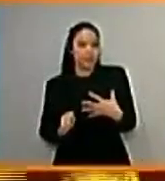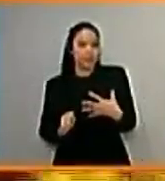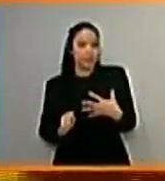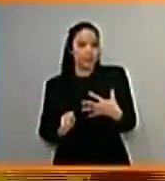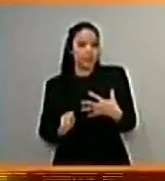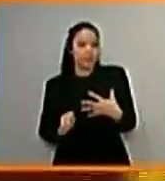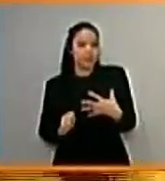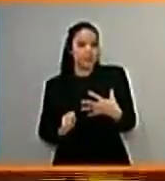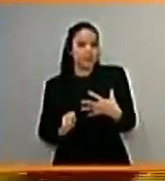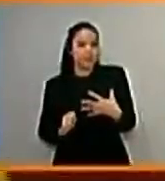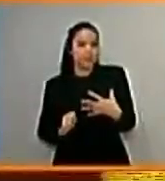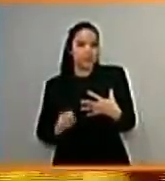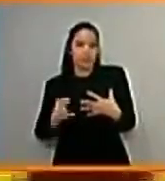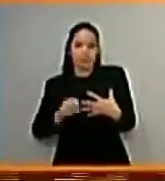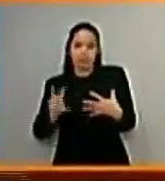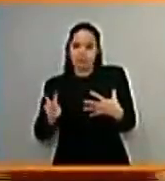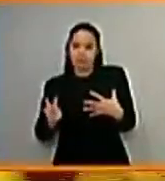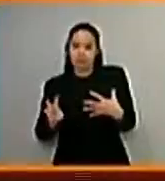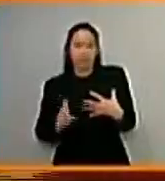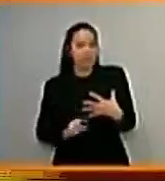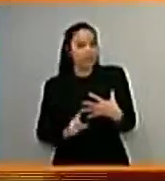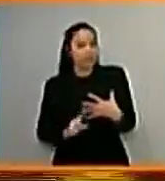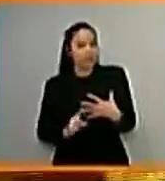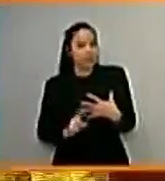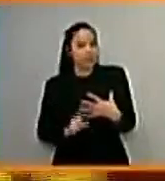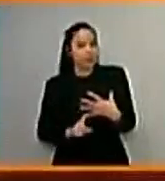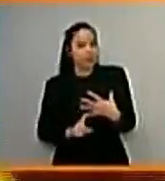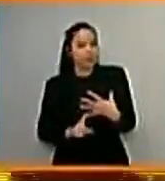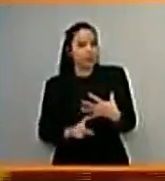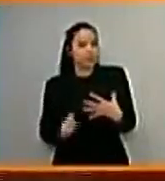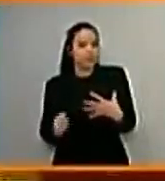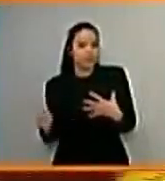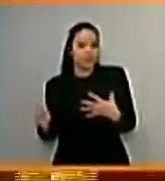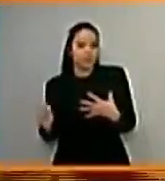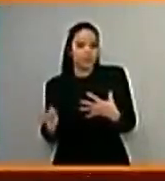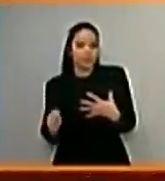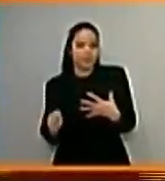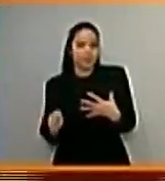Y este es el 06, quinto y penúltimo número.